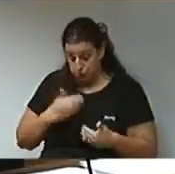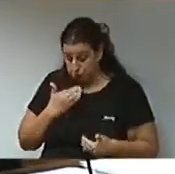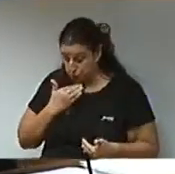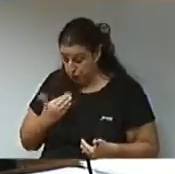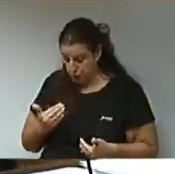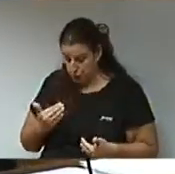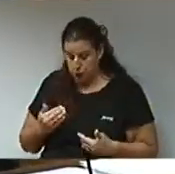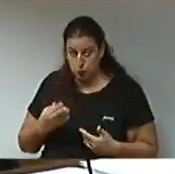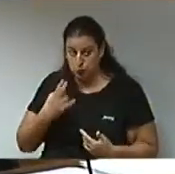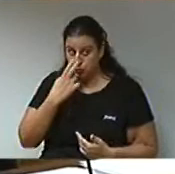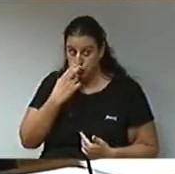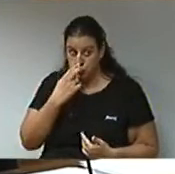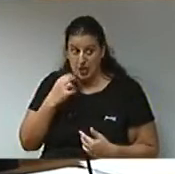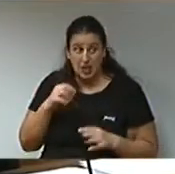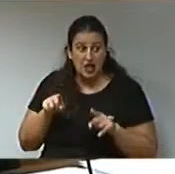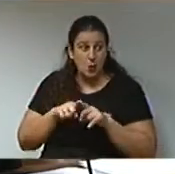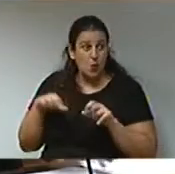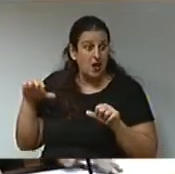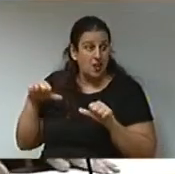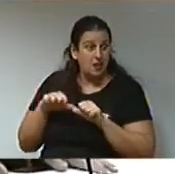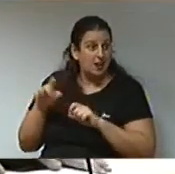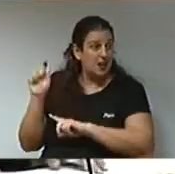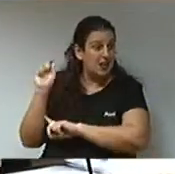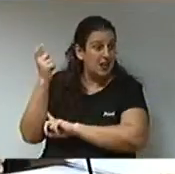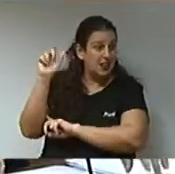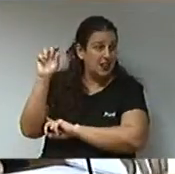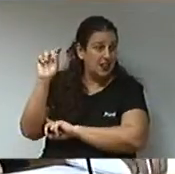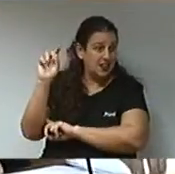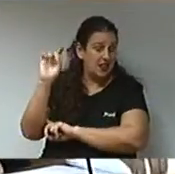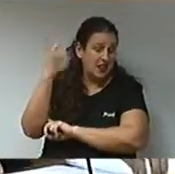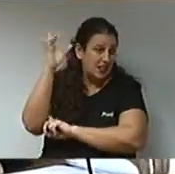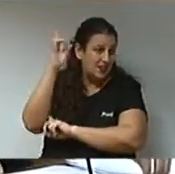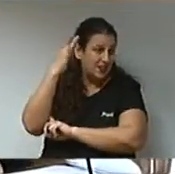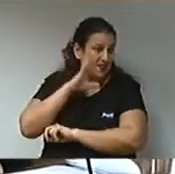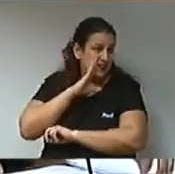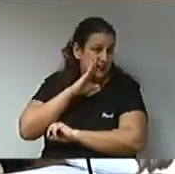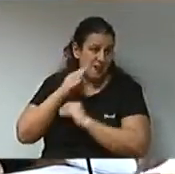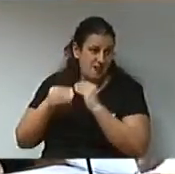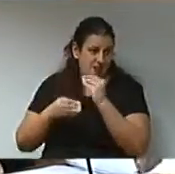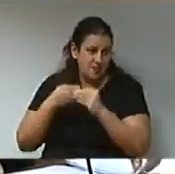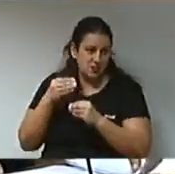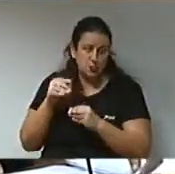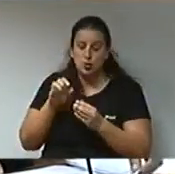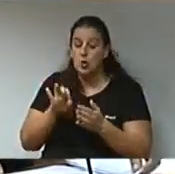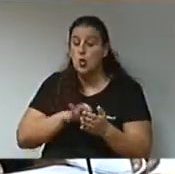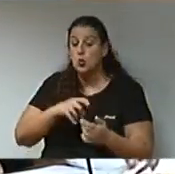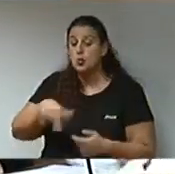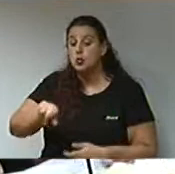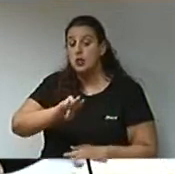para la gente, como hemos hecho en todas esas iniciativas que le he dicho. Ustedes afrontaron